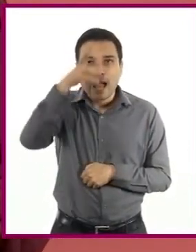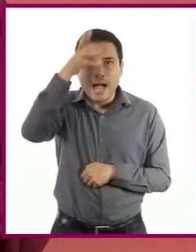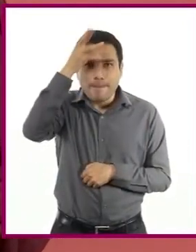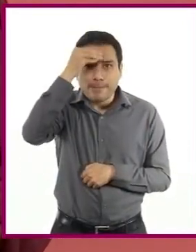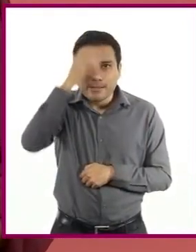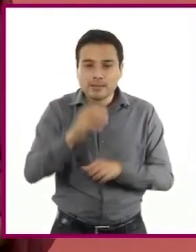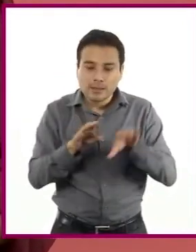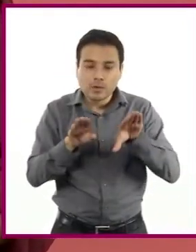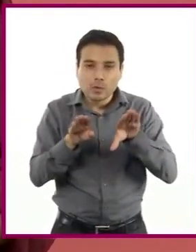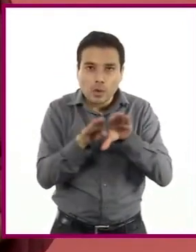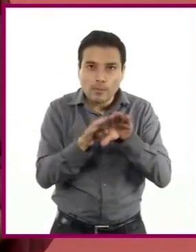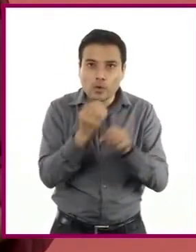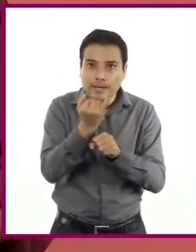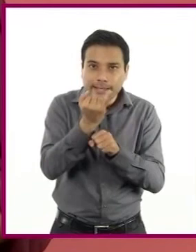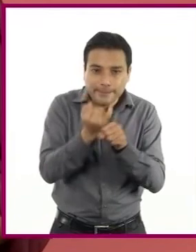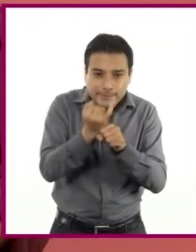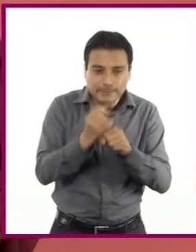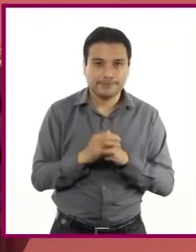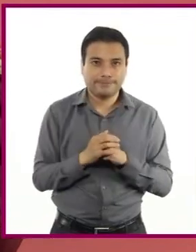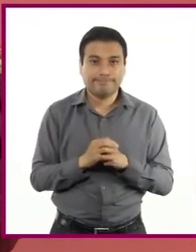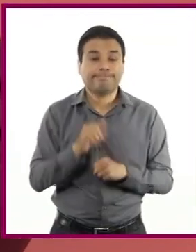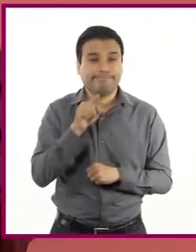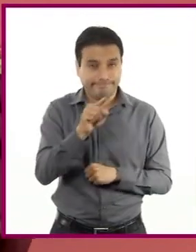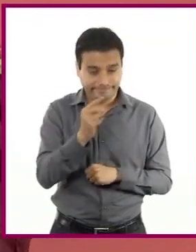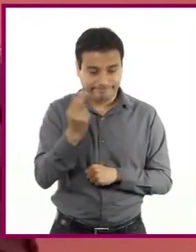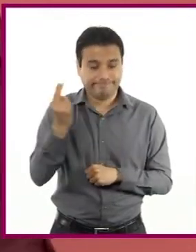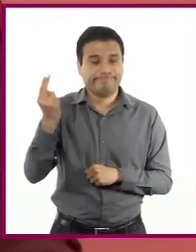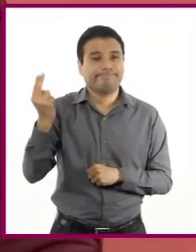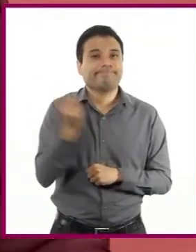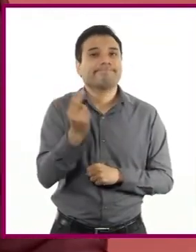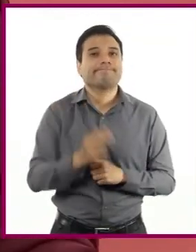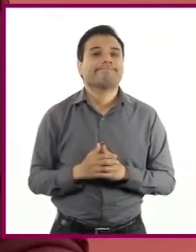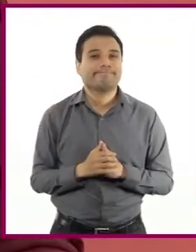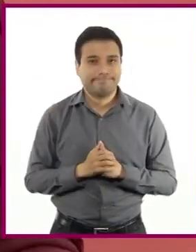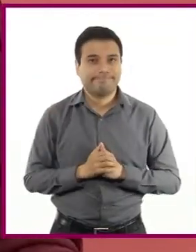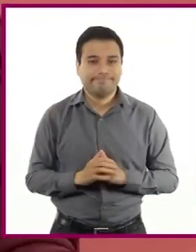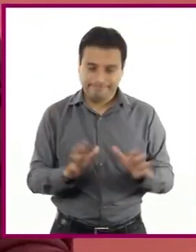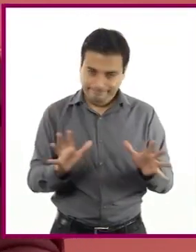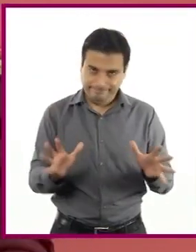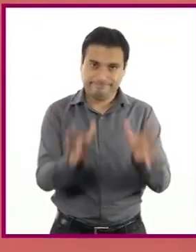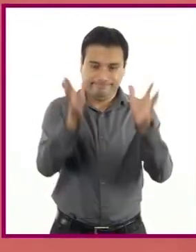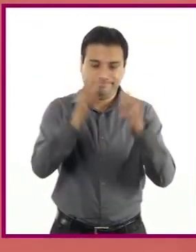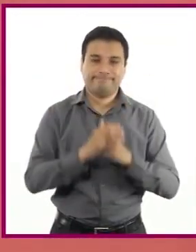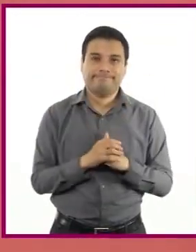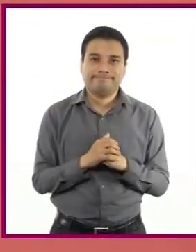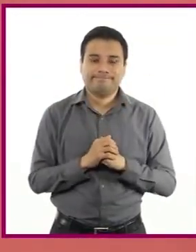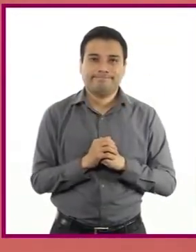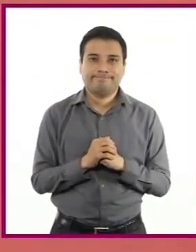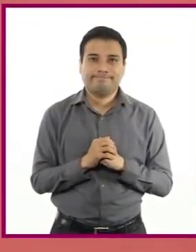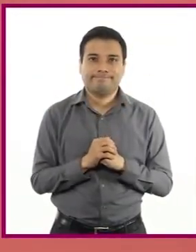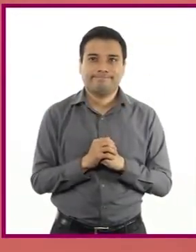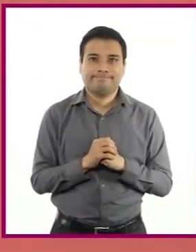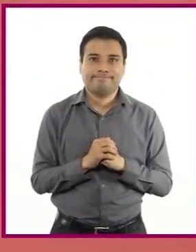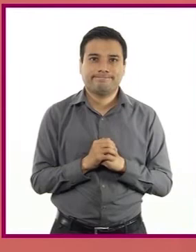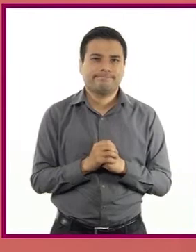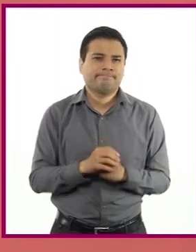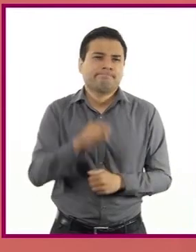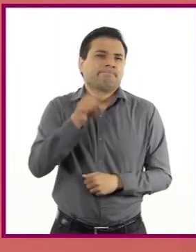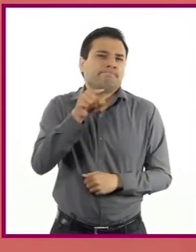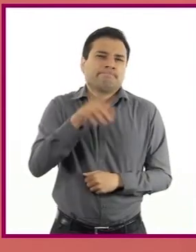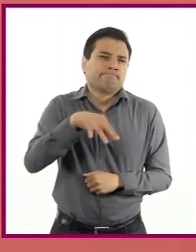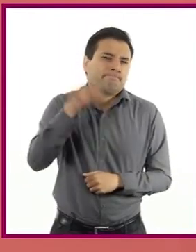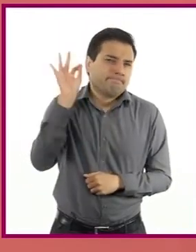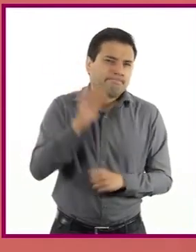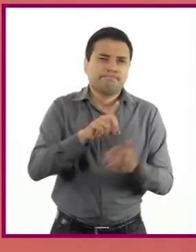de búsqueda como un paso más en su proceso de aprendizaje. Pueden elegir el formato que